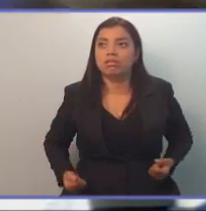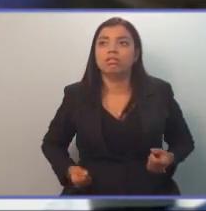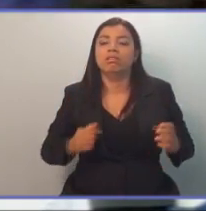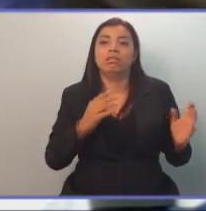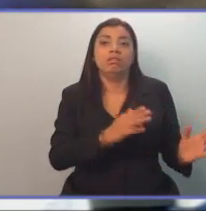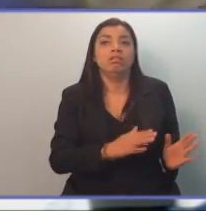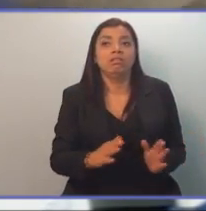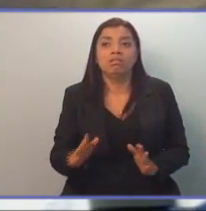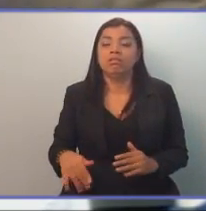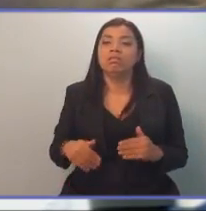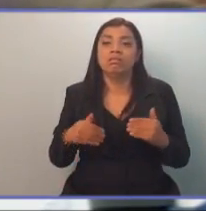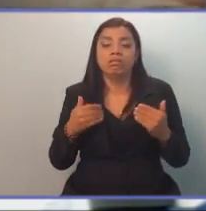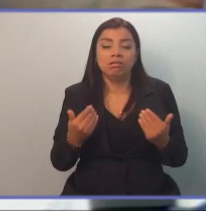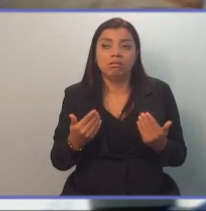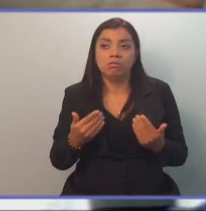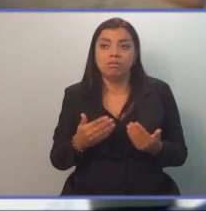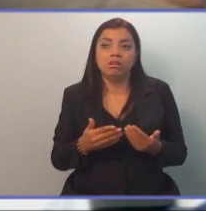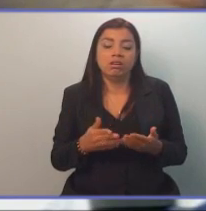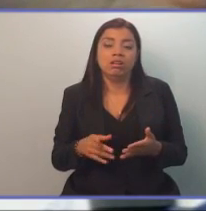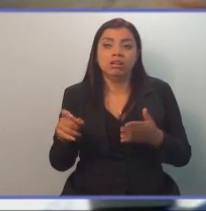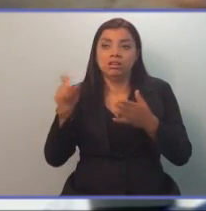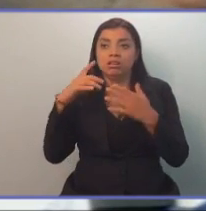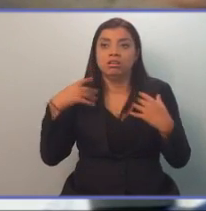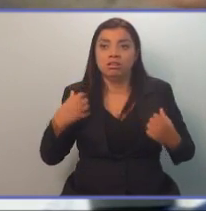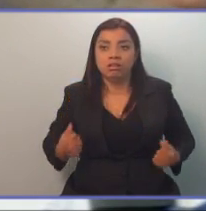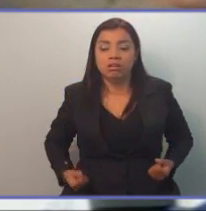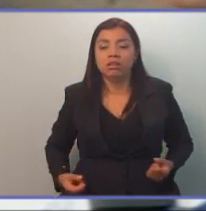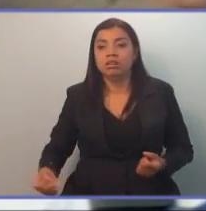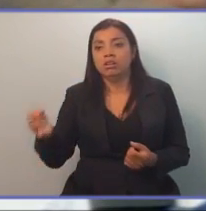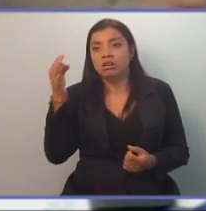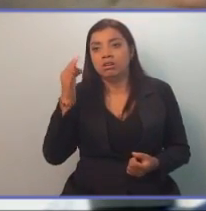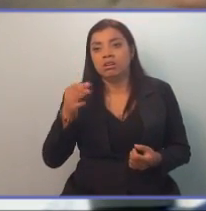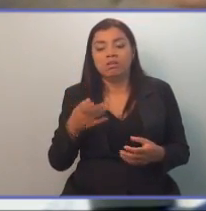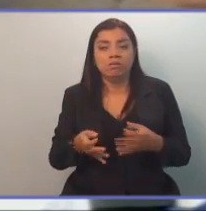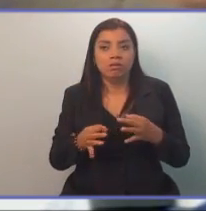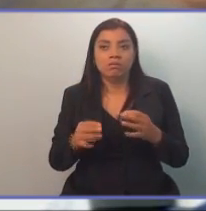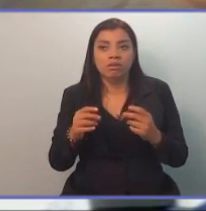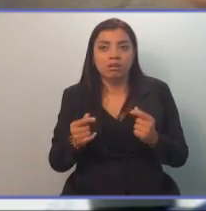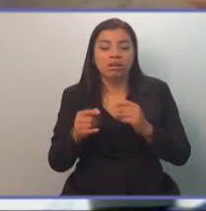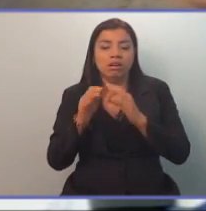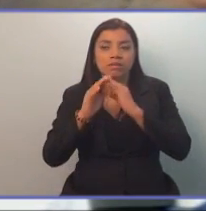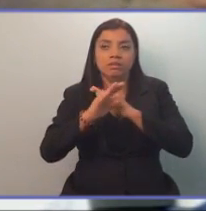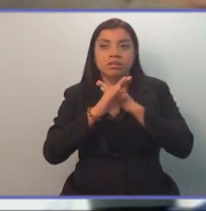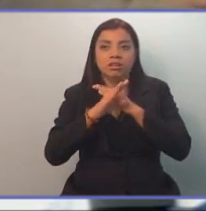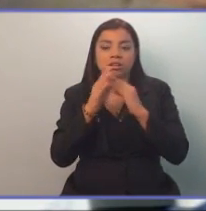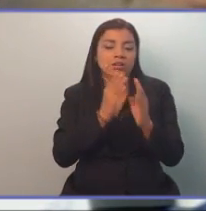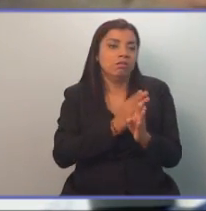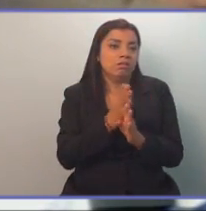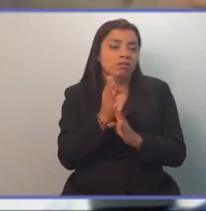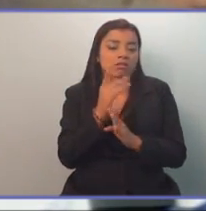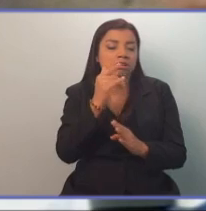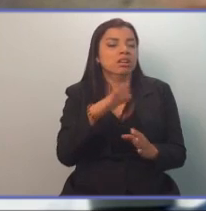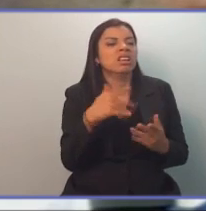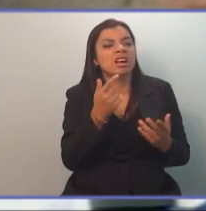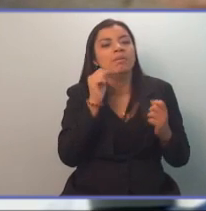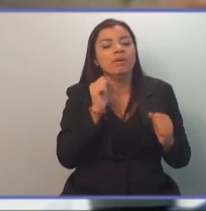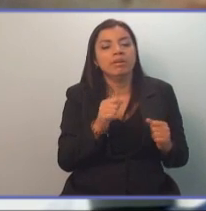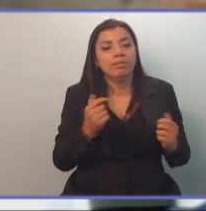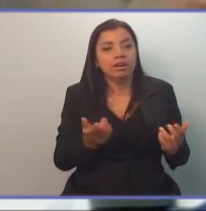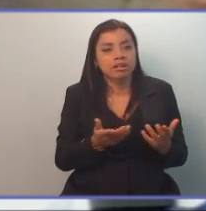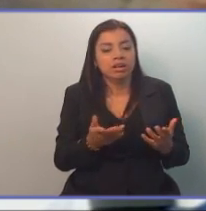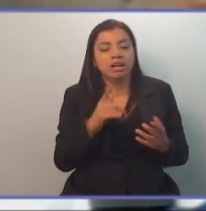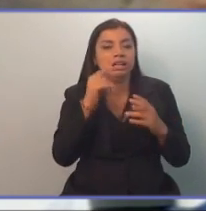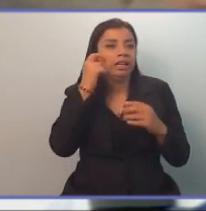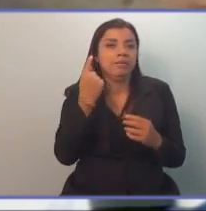defender la entidad gubernamental de una manera más eficiente y más profesional. ¿Qué se pudiera hacer, licenciada, con respecto a